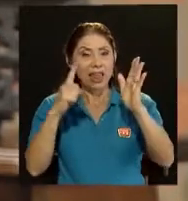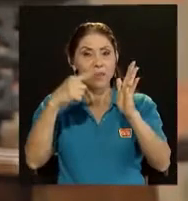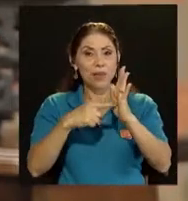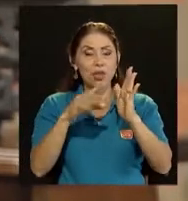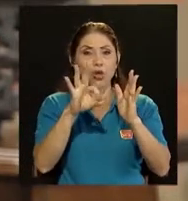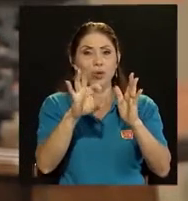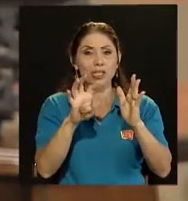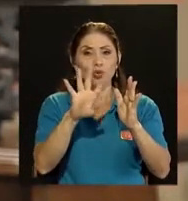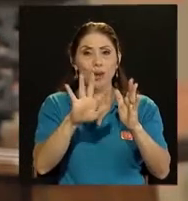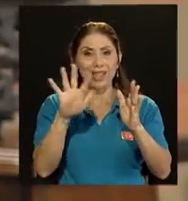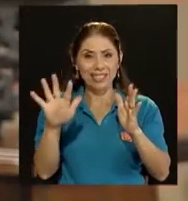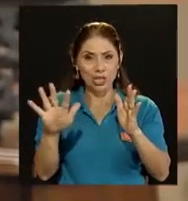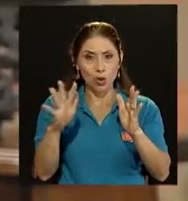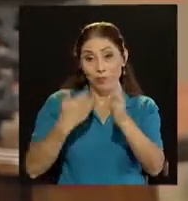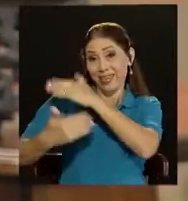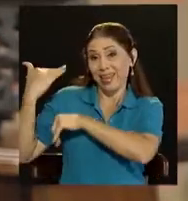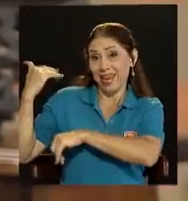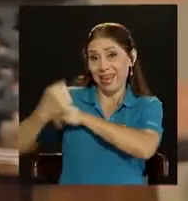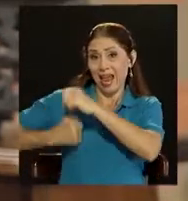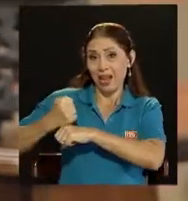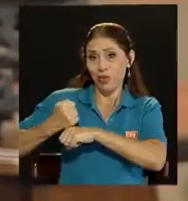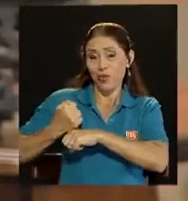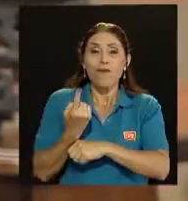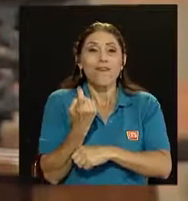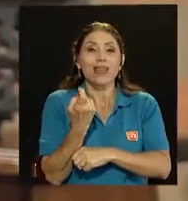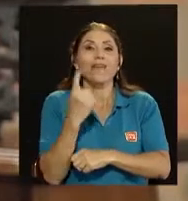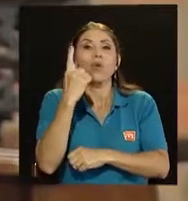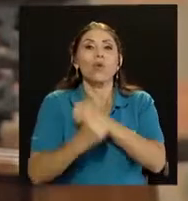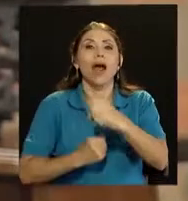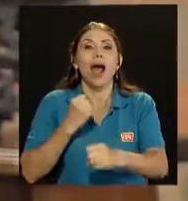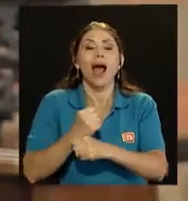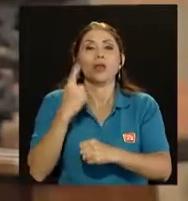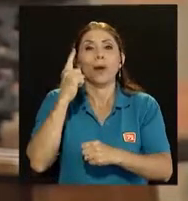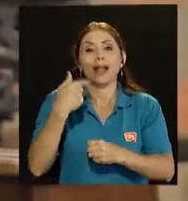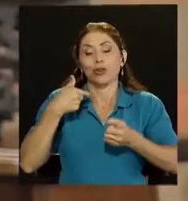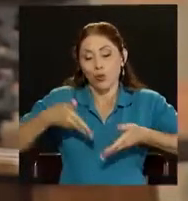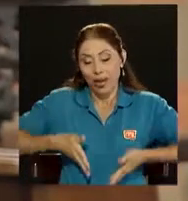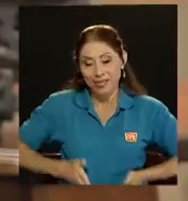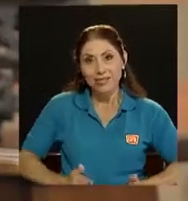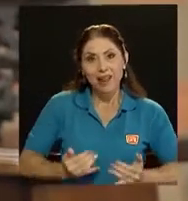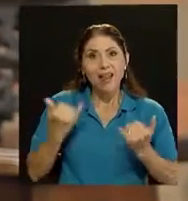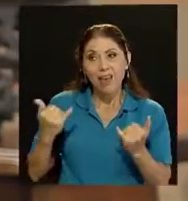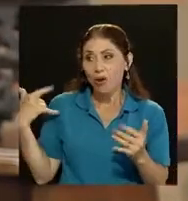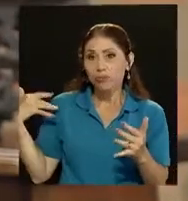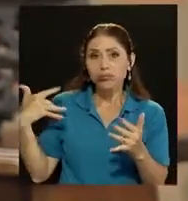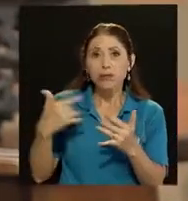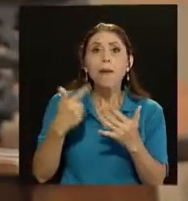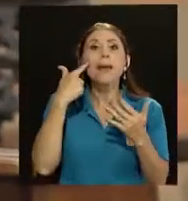1945, en 1945 faltaba un año para que yo naciera, y vean esta barba blanca